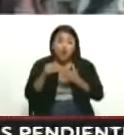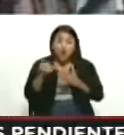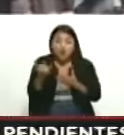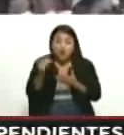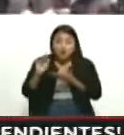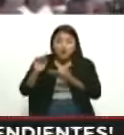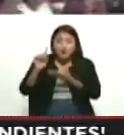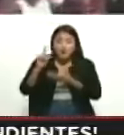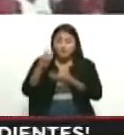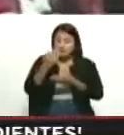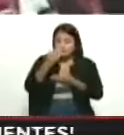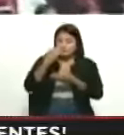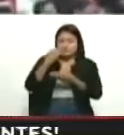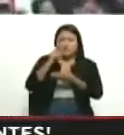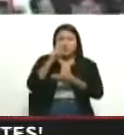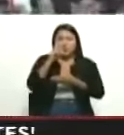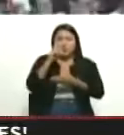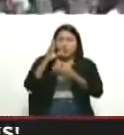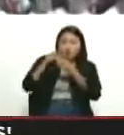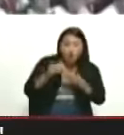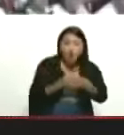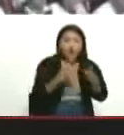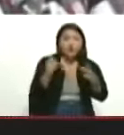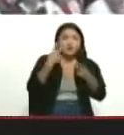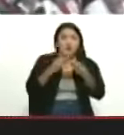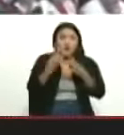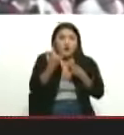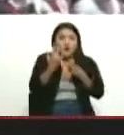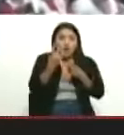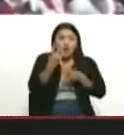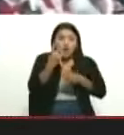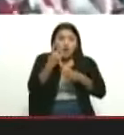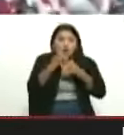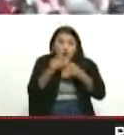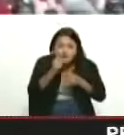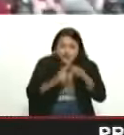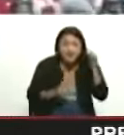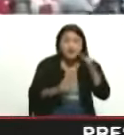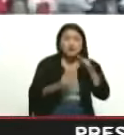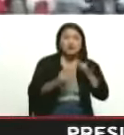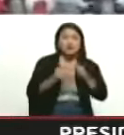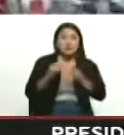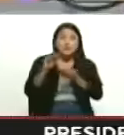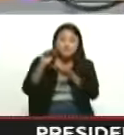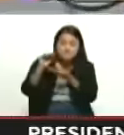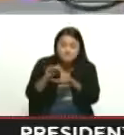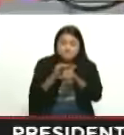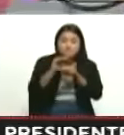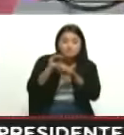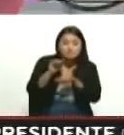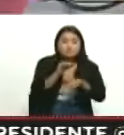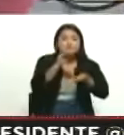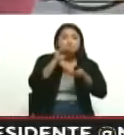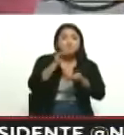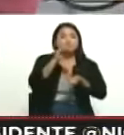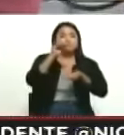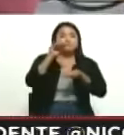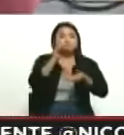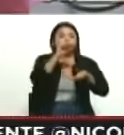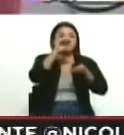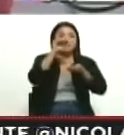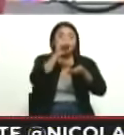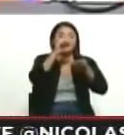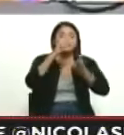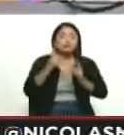recibiendo 2,5 dólares, pero es un poquito más que antes, que ese dólar. Entonces, eso ha tenido una consecuencia en